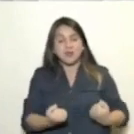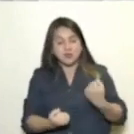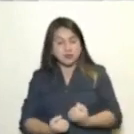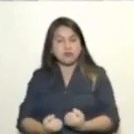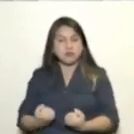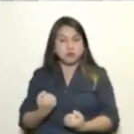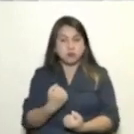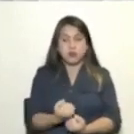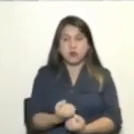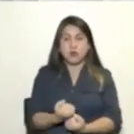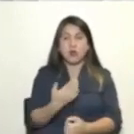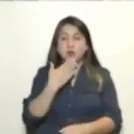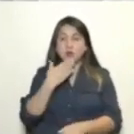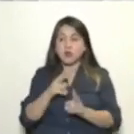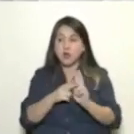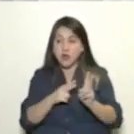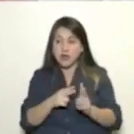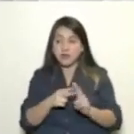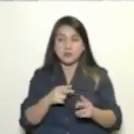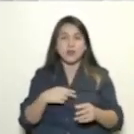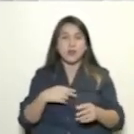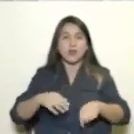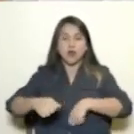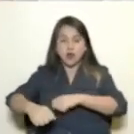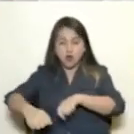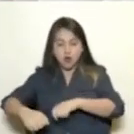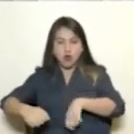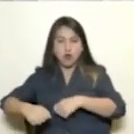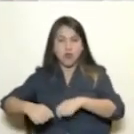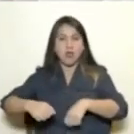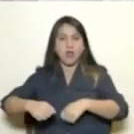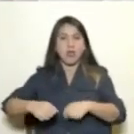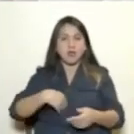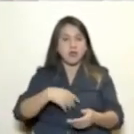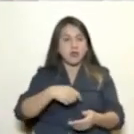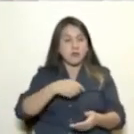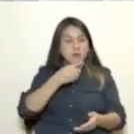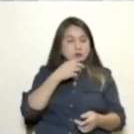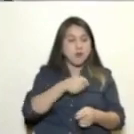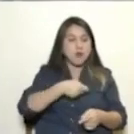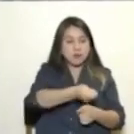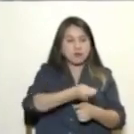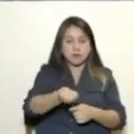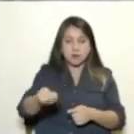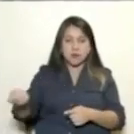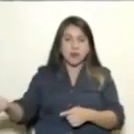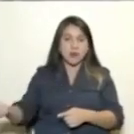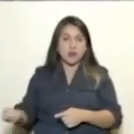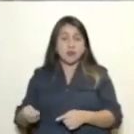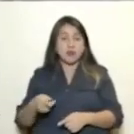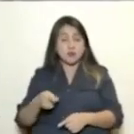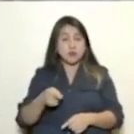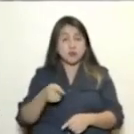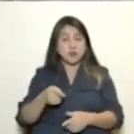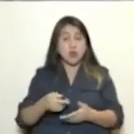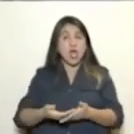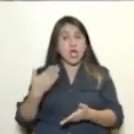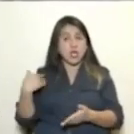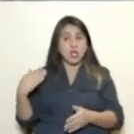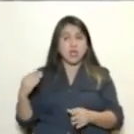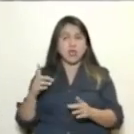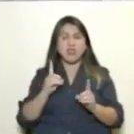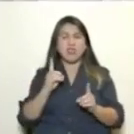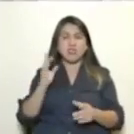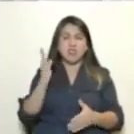Así como hay solidaridad cuando están haciendo ahí para repartir comida y las ollas comunes y qué sé yo. Bueno, eso ocurrió en plena dictadura, las ollas comunes,